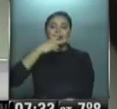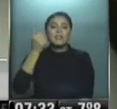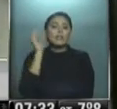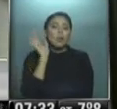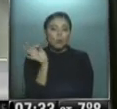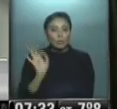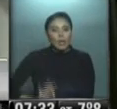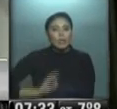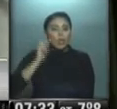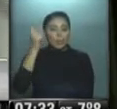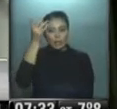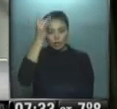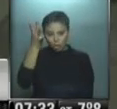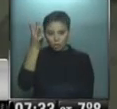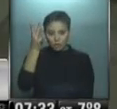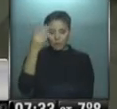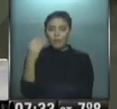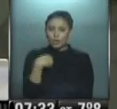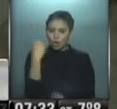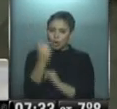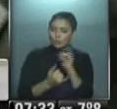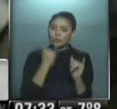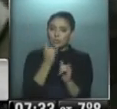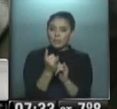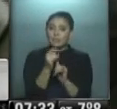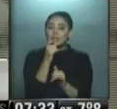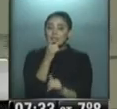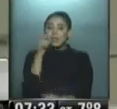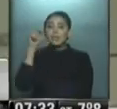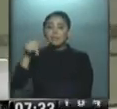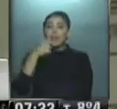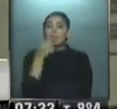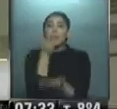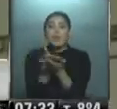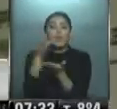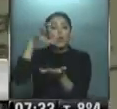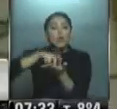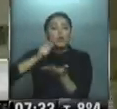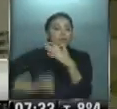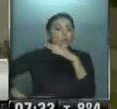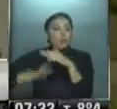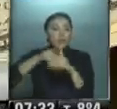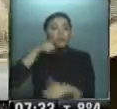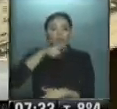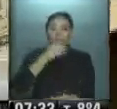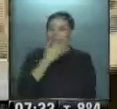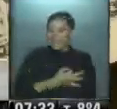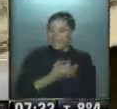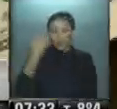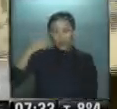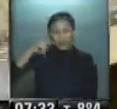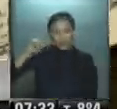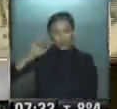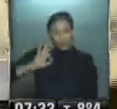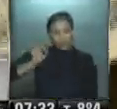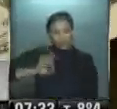de 2012 porque relató todo esto porque la apelación a la corte suprema argentina es contra ese fallo del 26